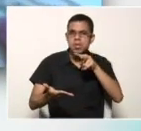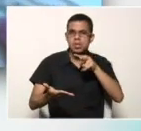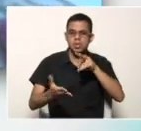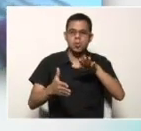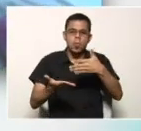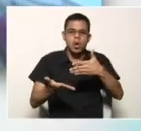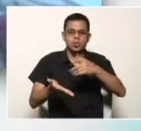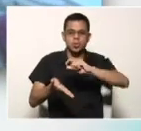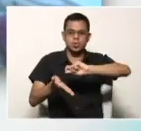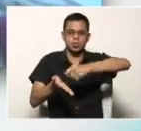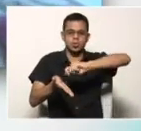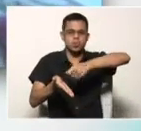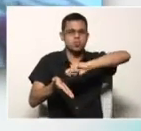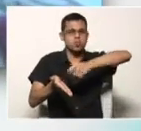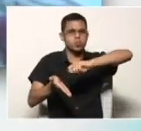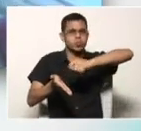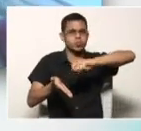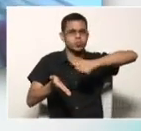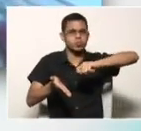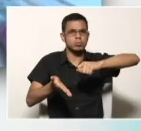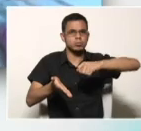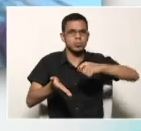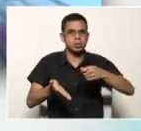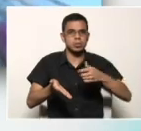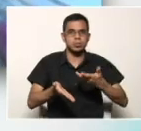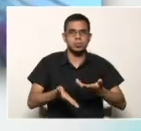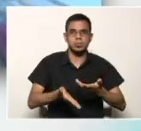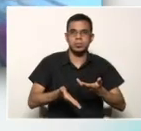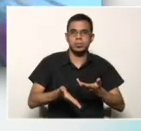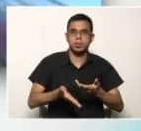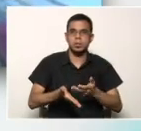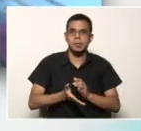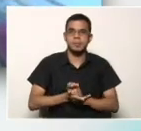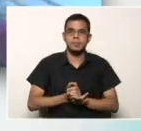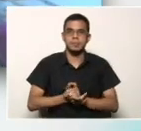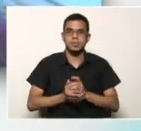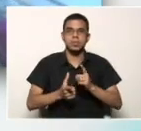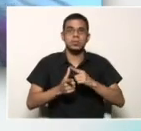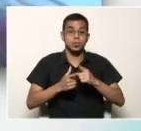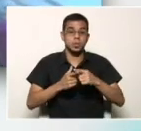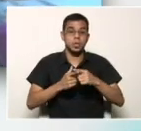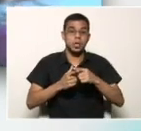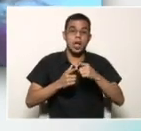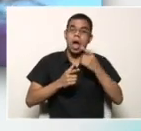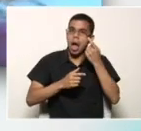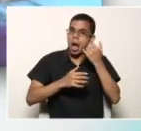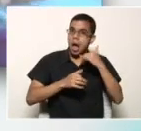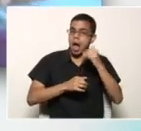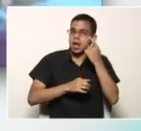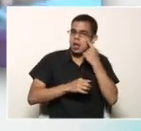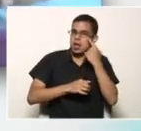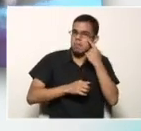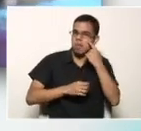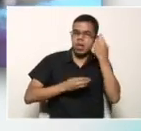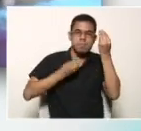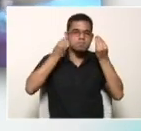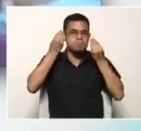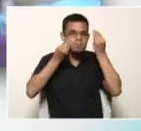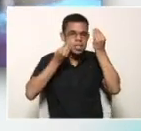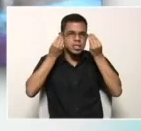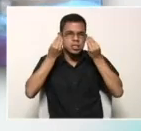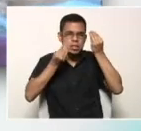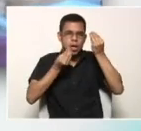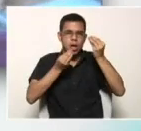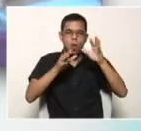la plancha, donde van, para así evitar, ¿verdad?, que se me pierda alguno. Eso es importante, que no perdamos ninguno de